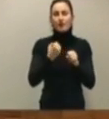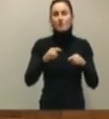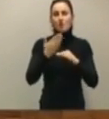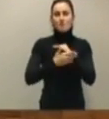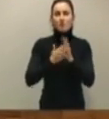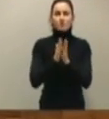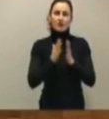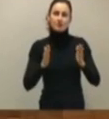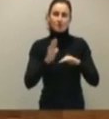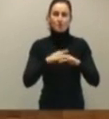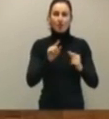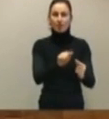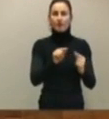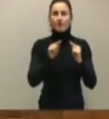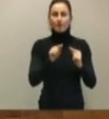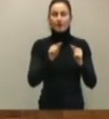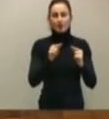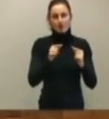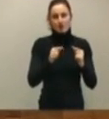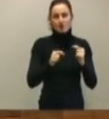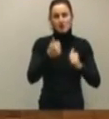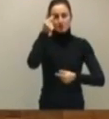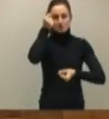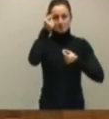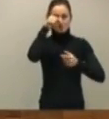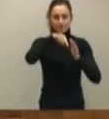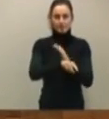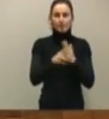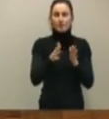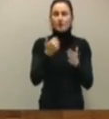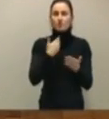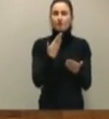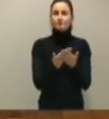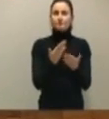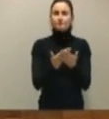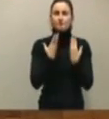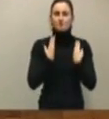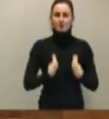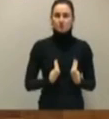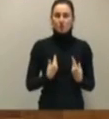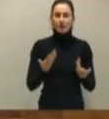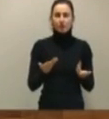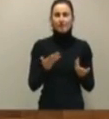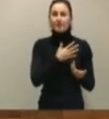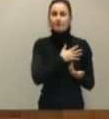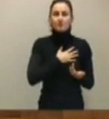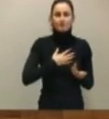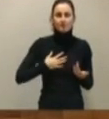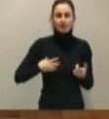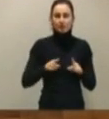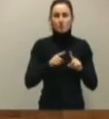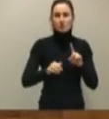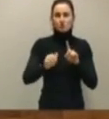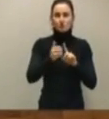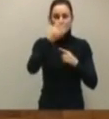que propicien un debate más sereno. Pero una vez constatado esto, pretender que una solución